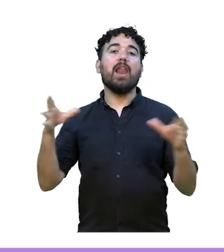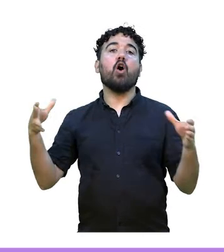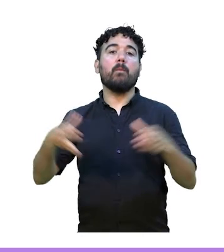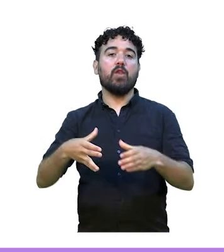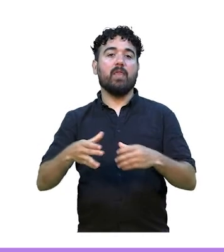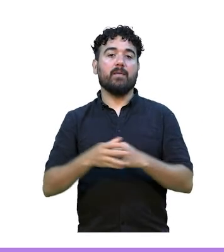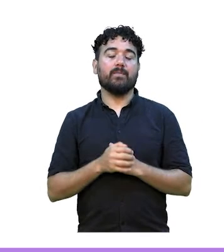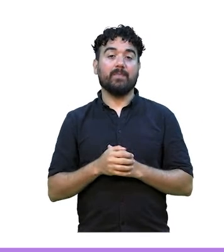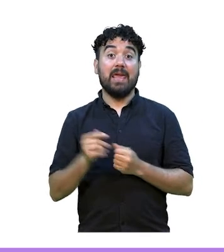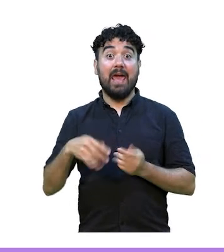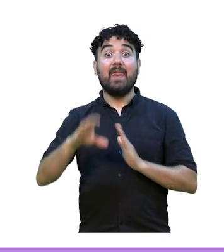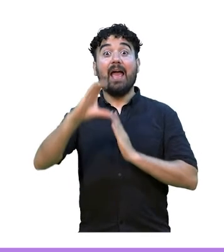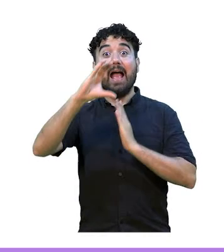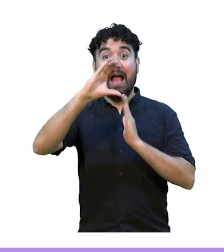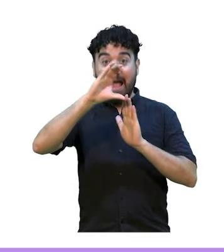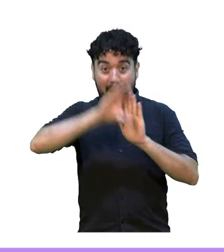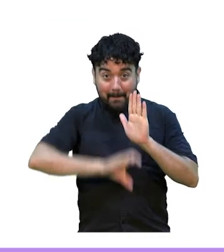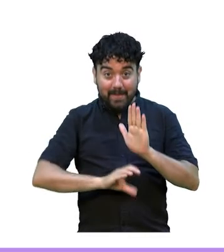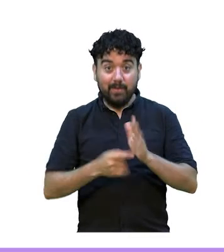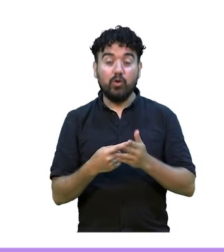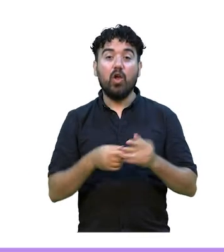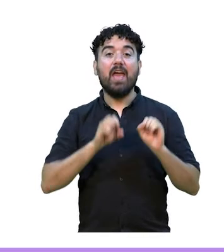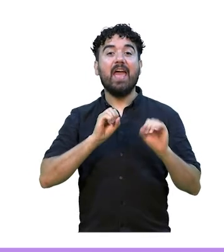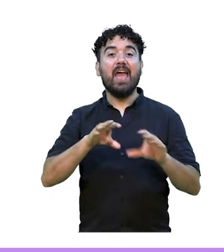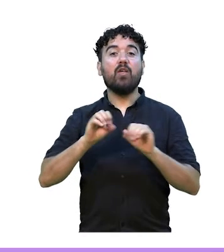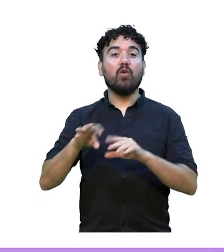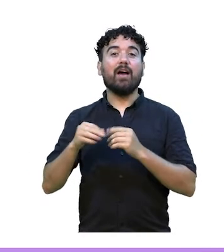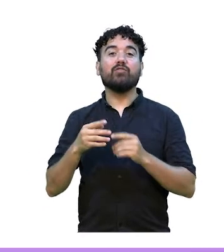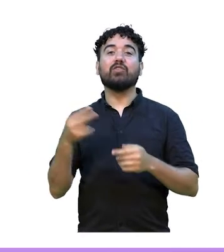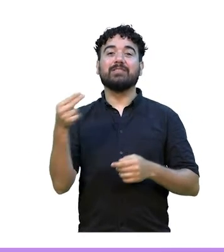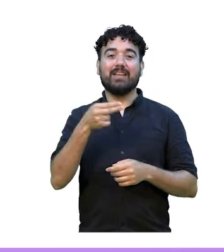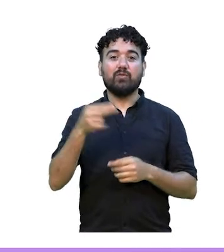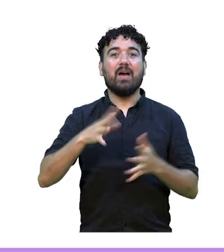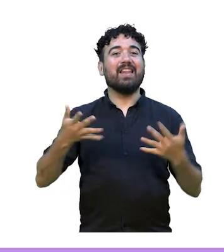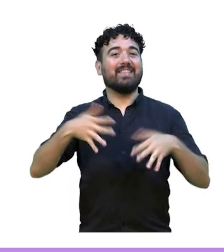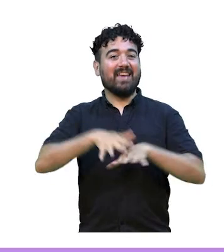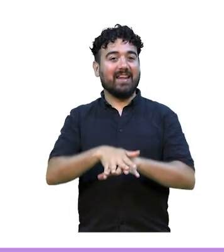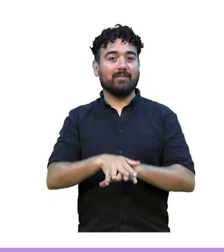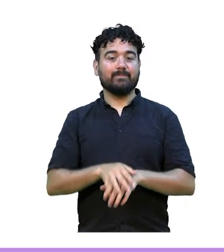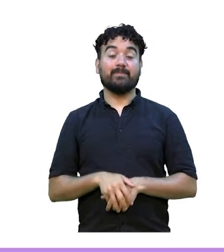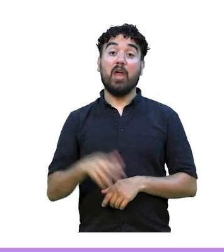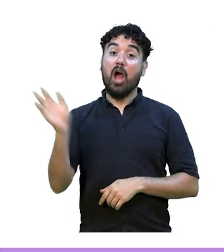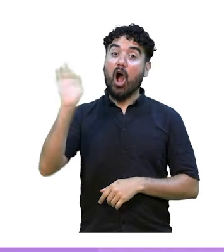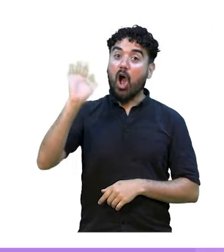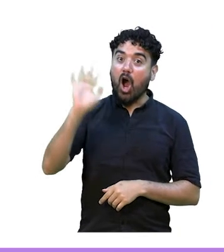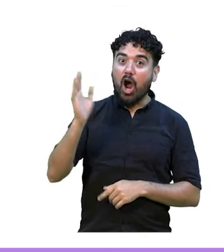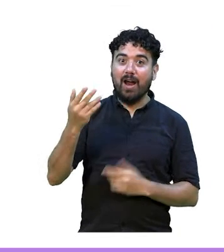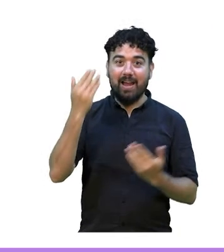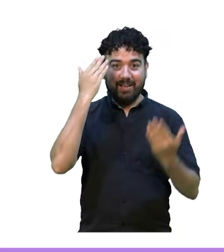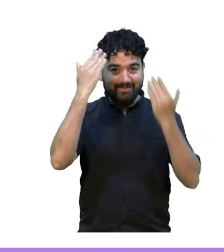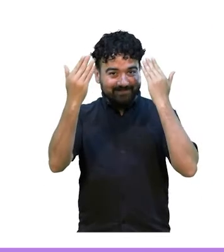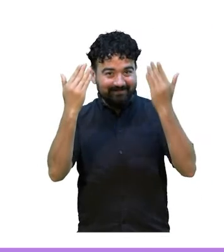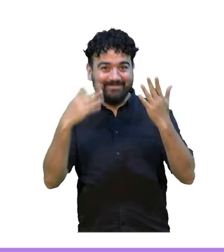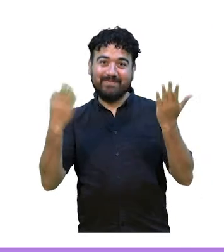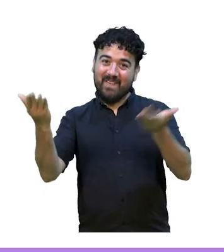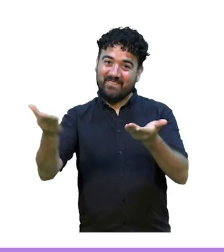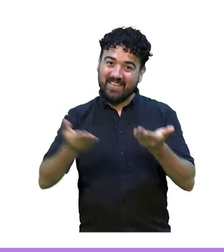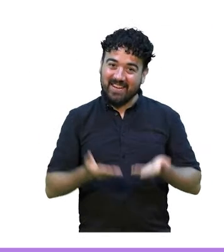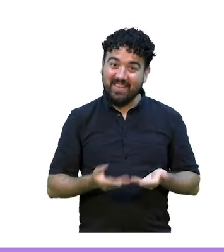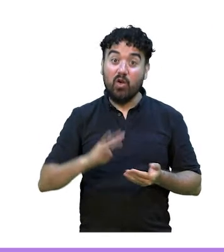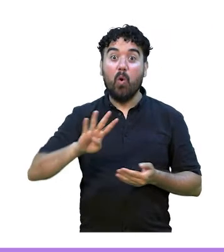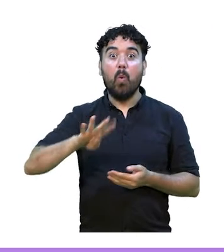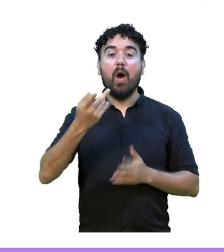educativo con las comunidades. En este capítulo, Educación Sexual Integral. Hola, muy bienvenidas y